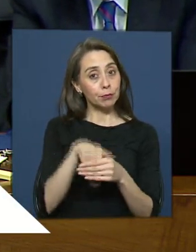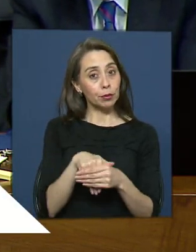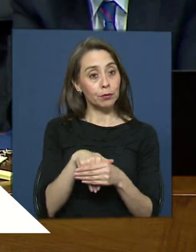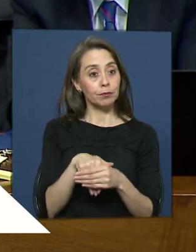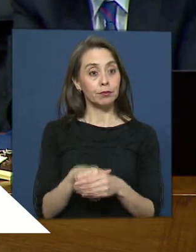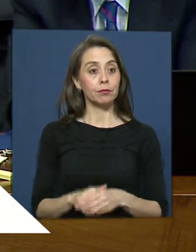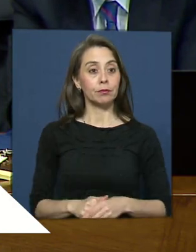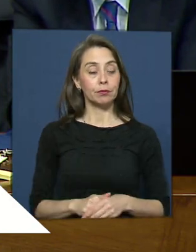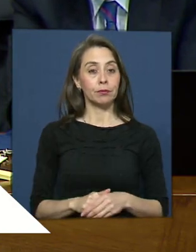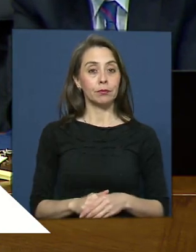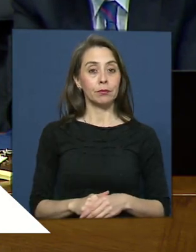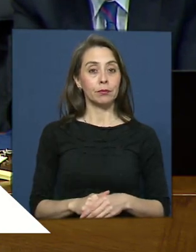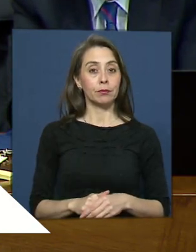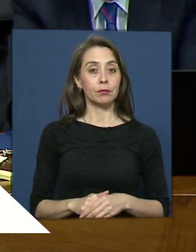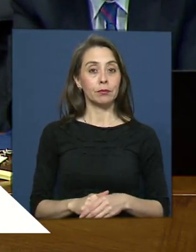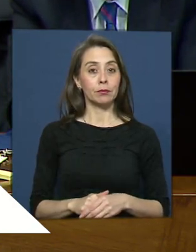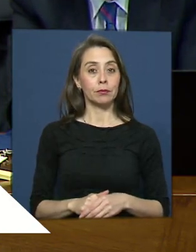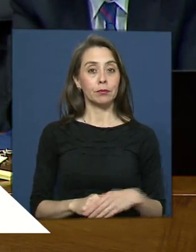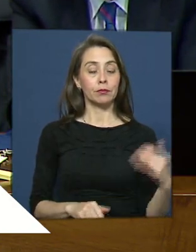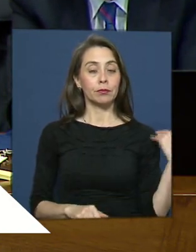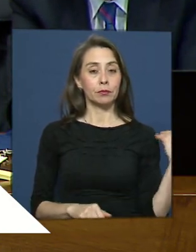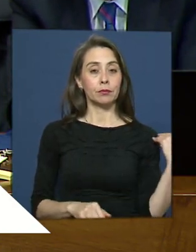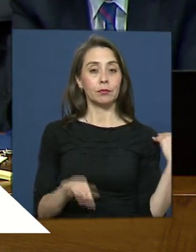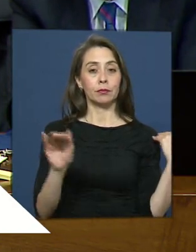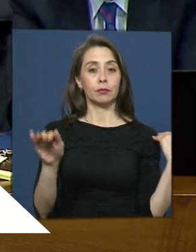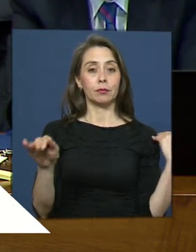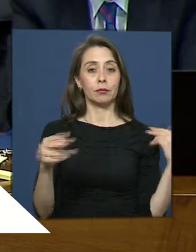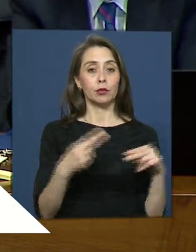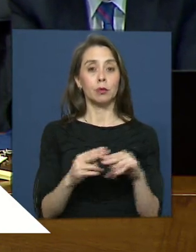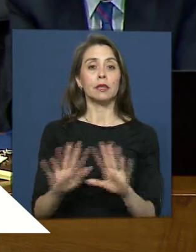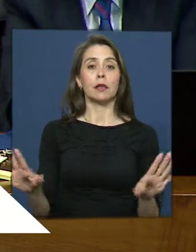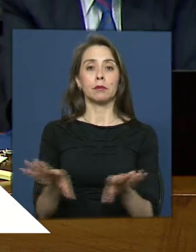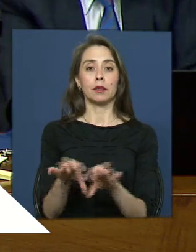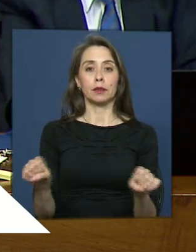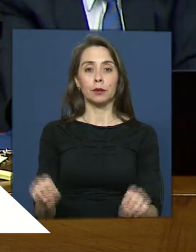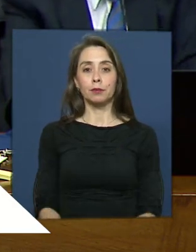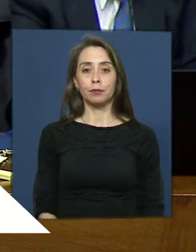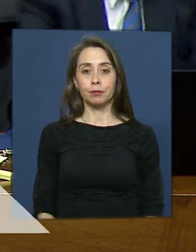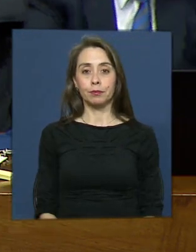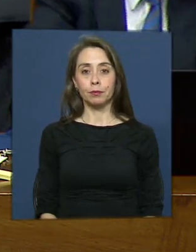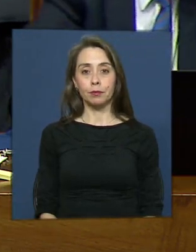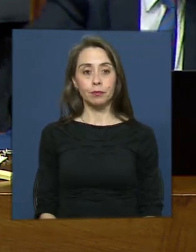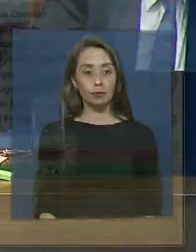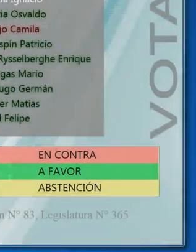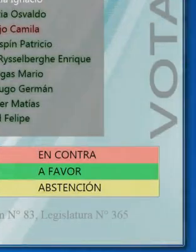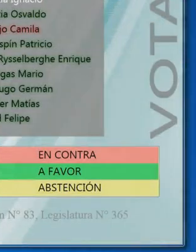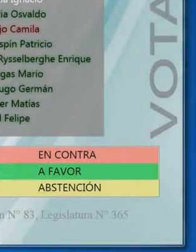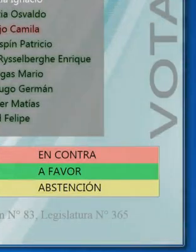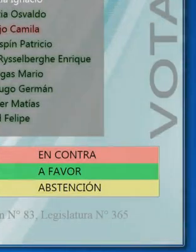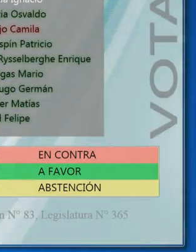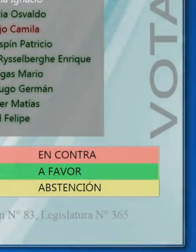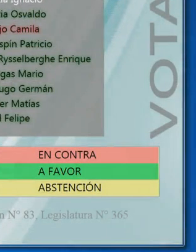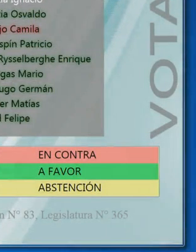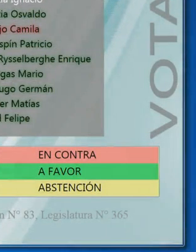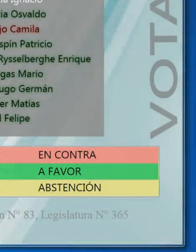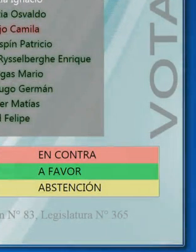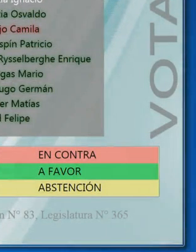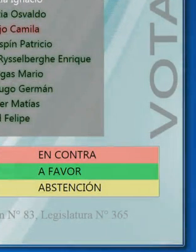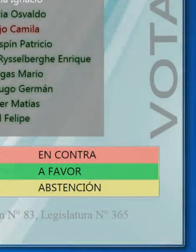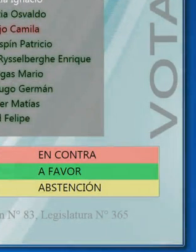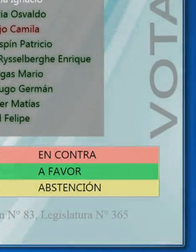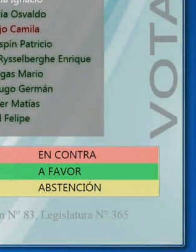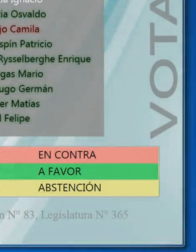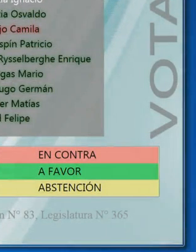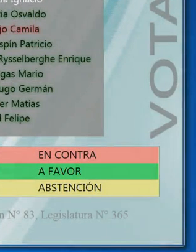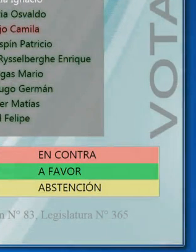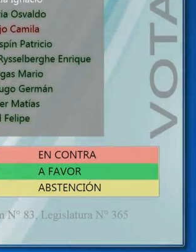Flores, Dayana Proboste, Dayeni Álvarez. Estamos, presidente. Resultado de la votación. Por la afirmativa, 83